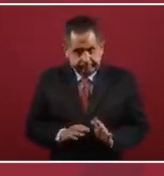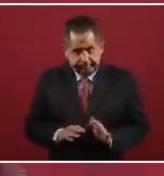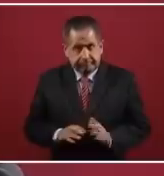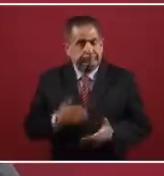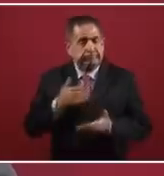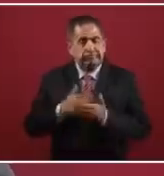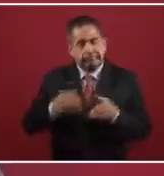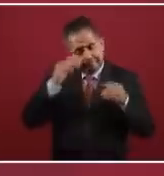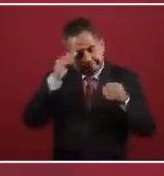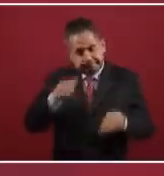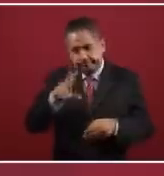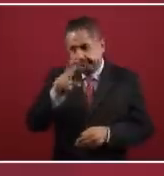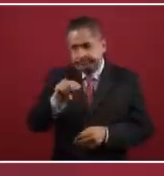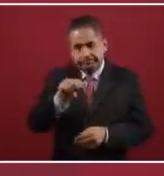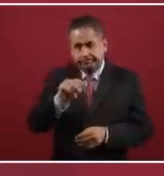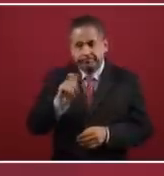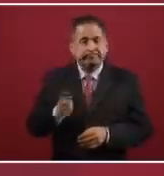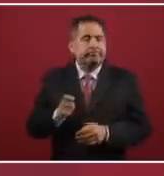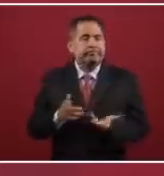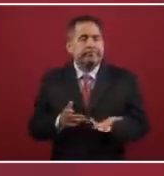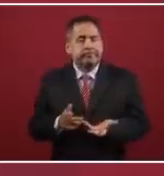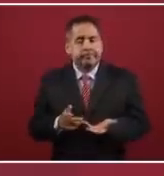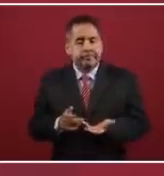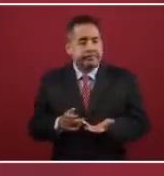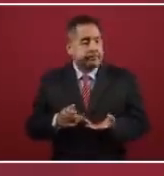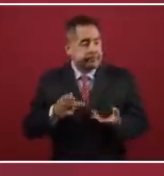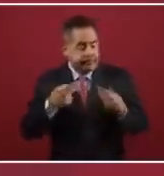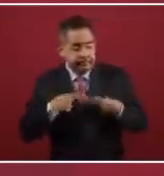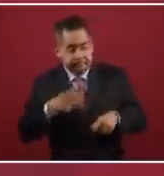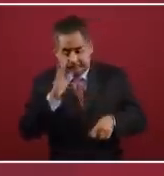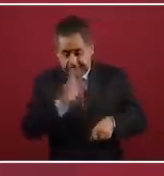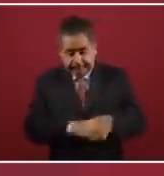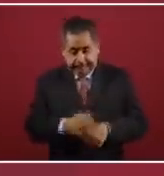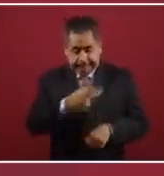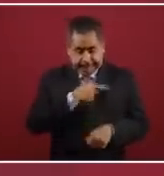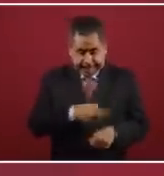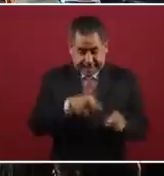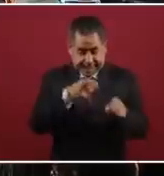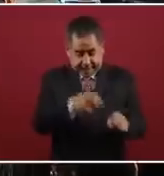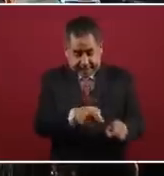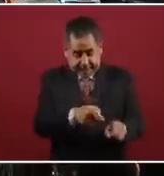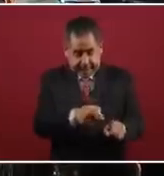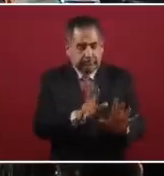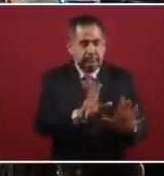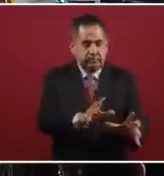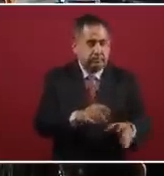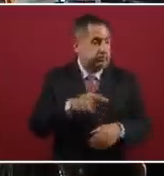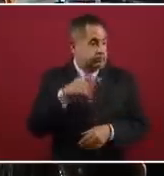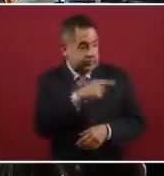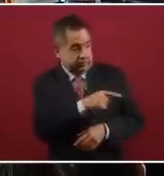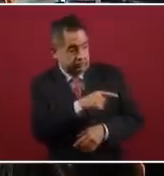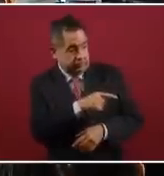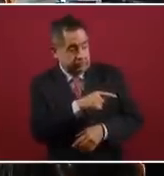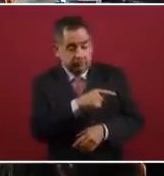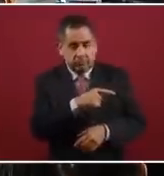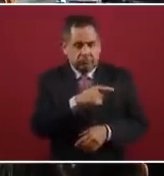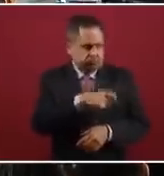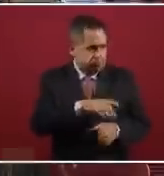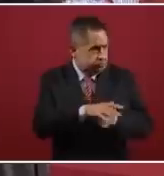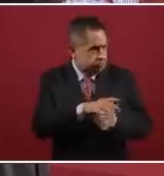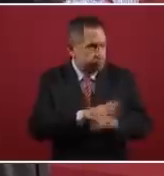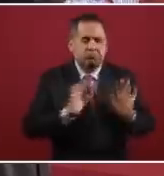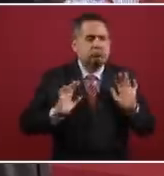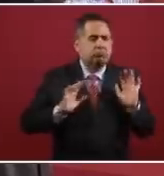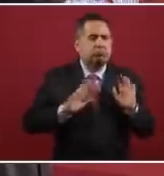caso, lo que no es exclusivo para la población más pobre no lleva subsidio. Ahí nos manejamos